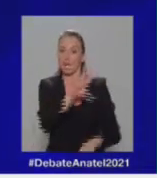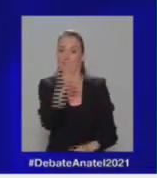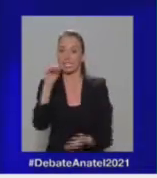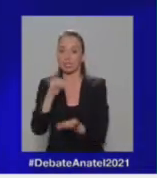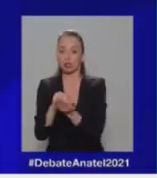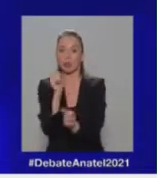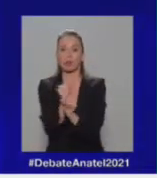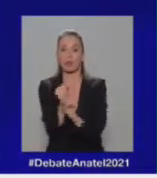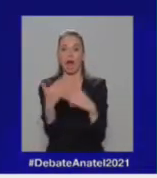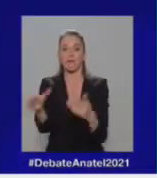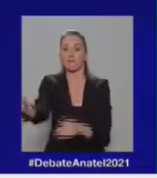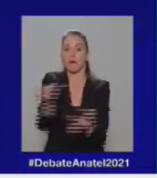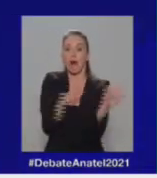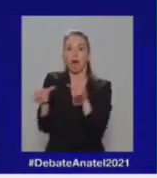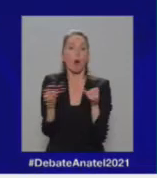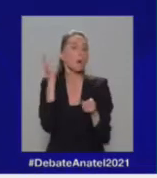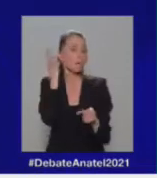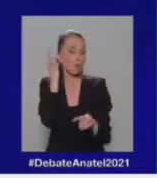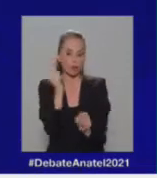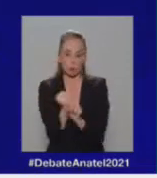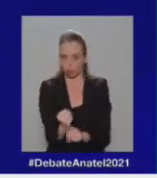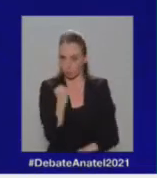73-256-1630, nuestro número de teléfono.